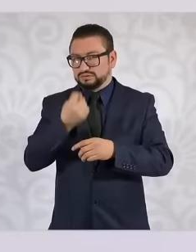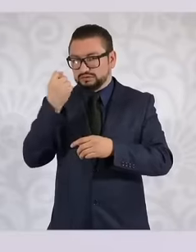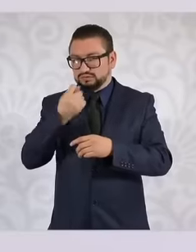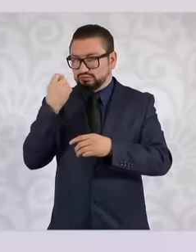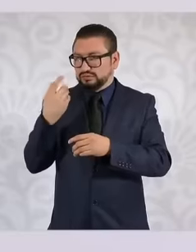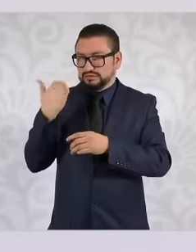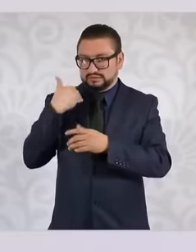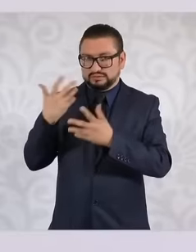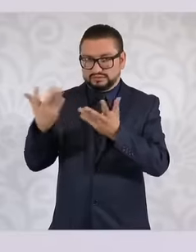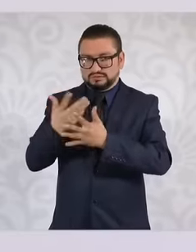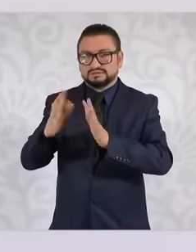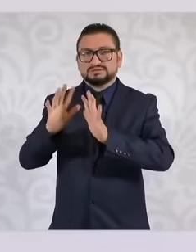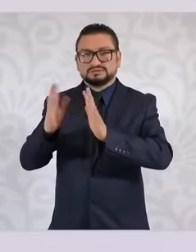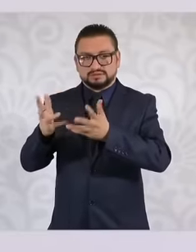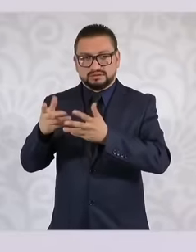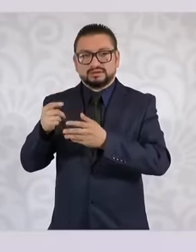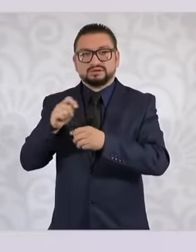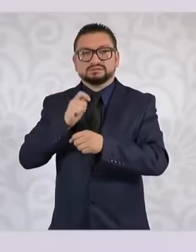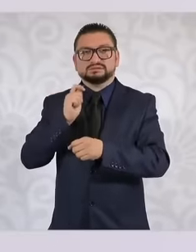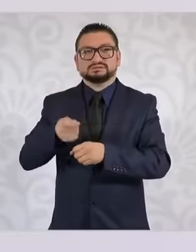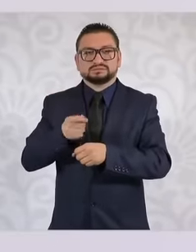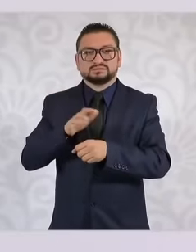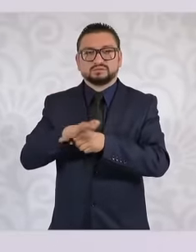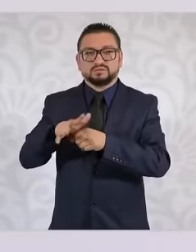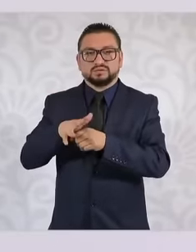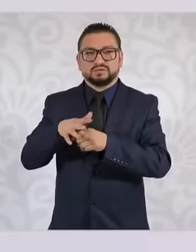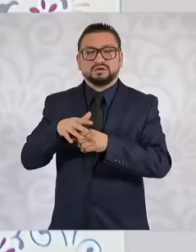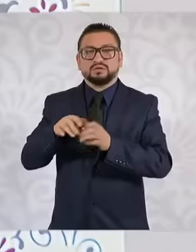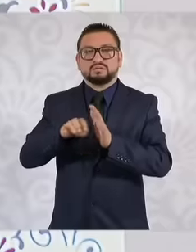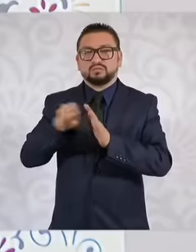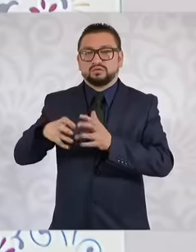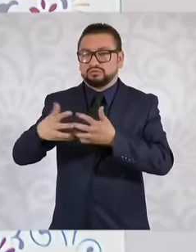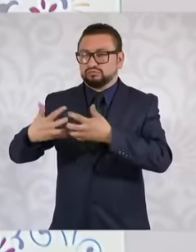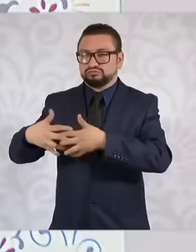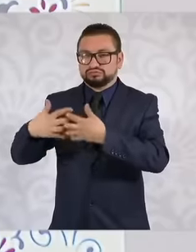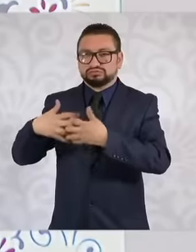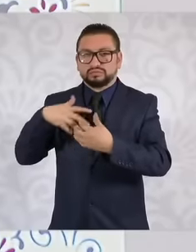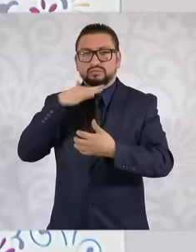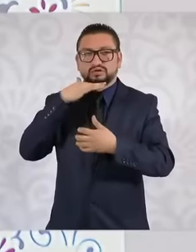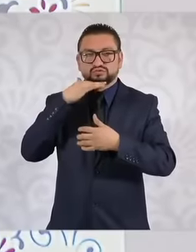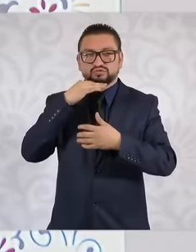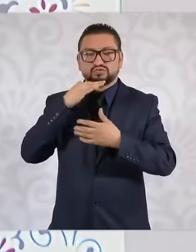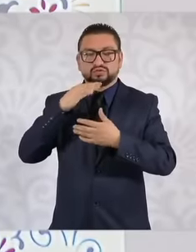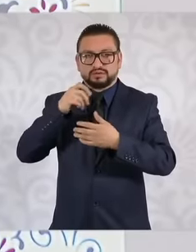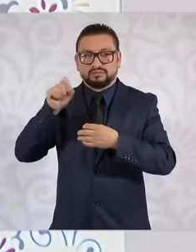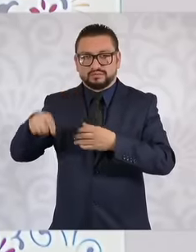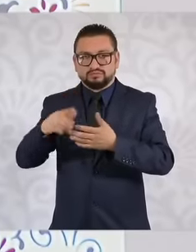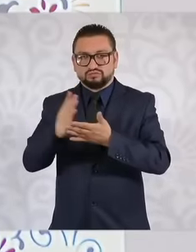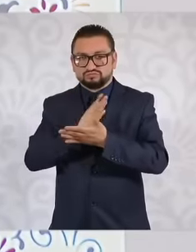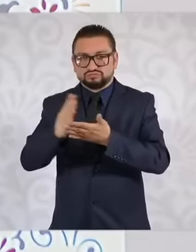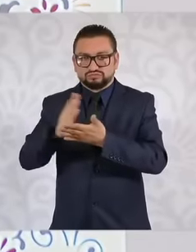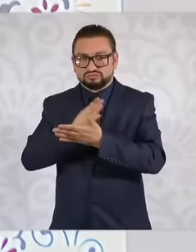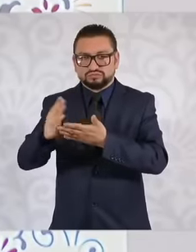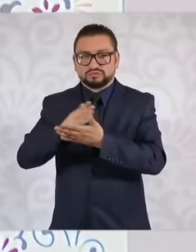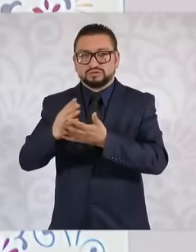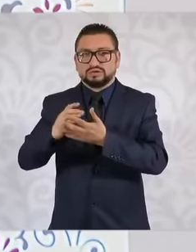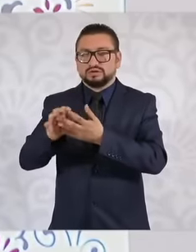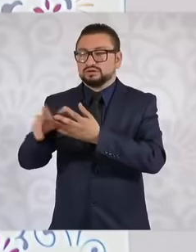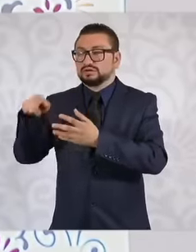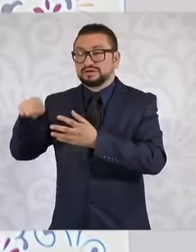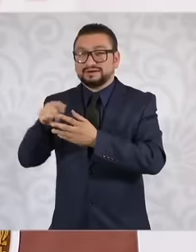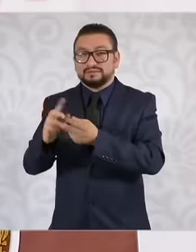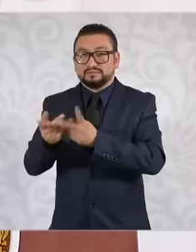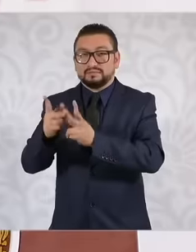desarrolló y que está ya operando es que entra un proceso y de la basura se convierte en carbón